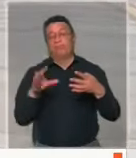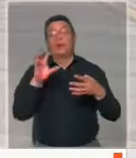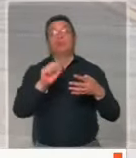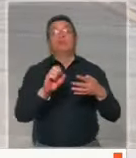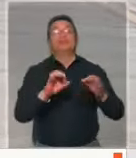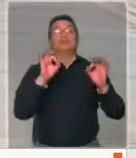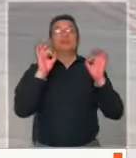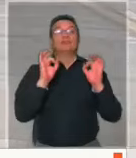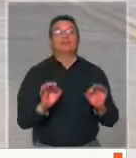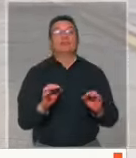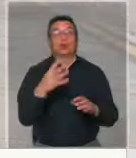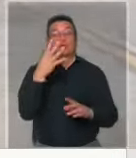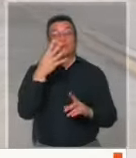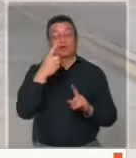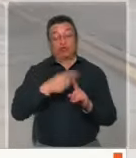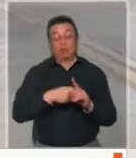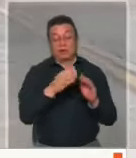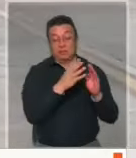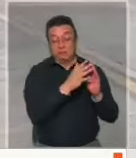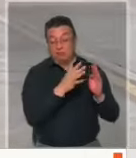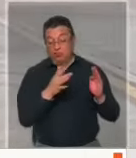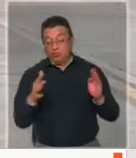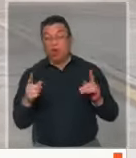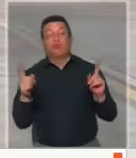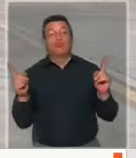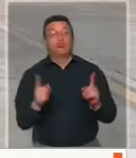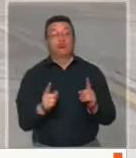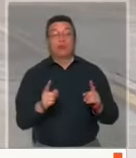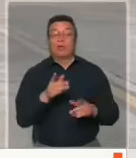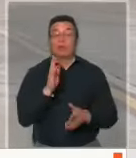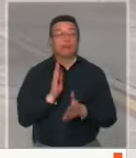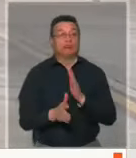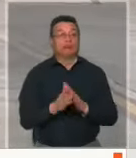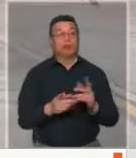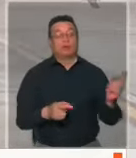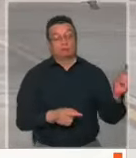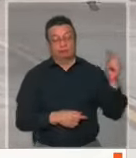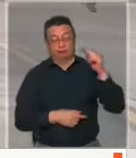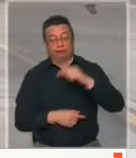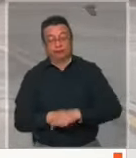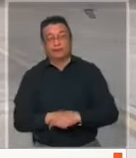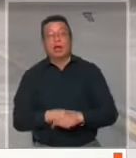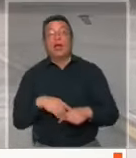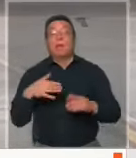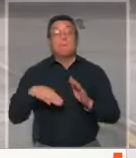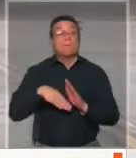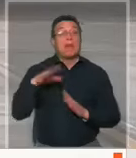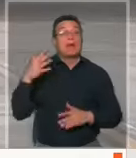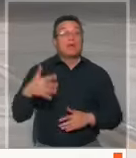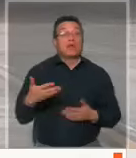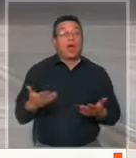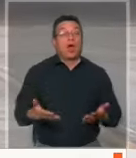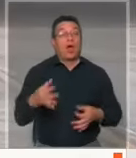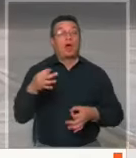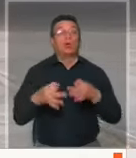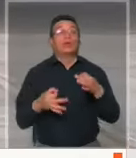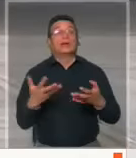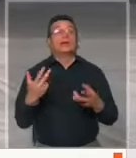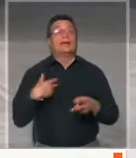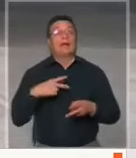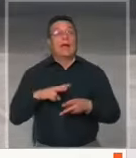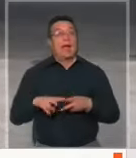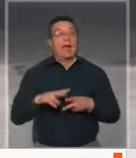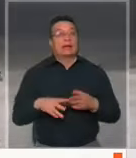investigación y efectivamente 4 meses es un plazo bastante corto, ¿no? Para ya tenerlo de vuelta. Ahora, lo más importante es cómo va a operar la justicia y qué es lo que va a pasar con él